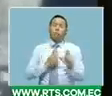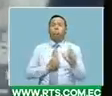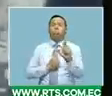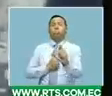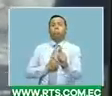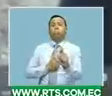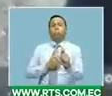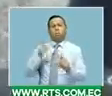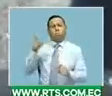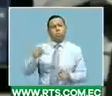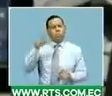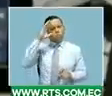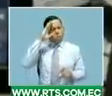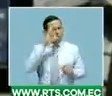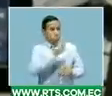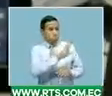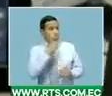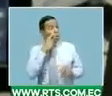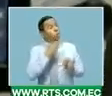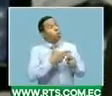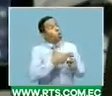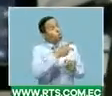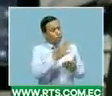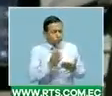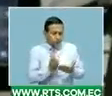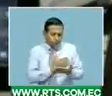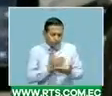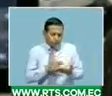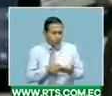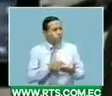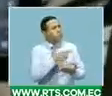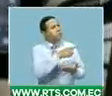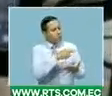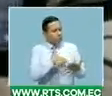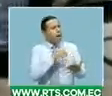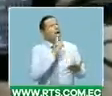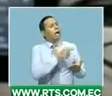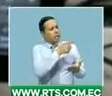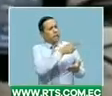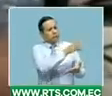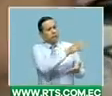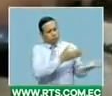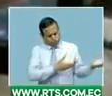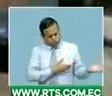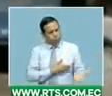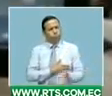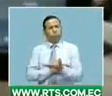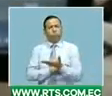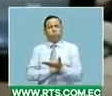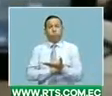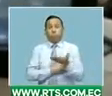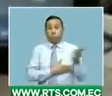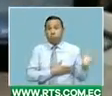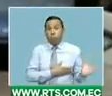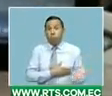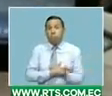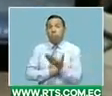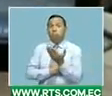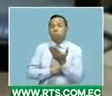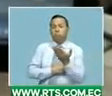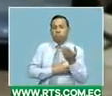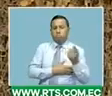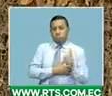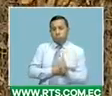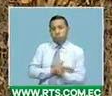constaba en la bitácora de ingreso. Quien vigilaba la garita se llevó tremenda sorpresa al ser encañonado por los sujetos que